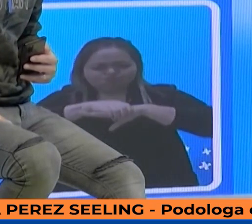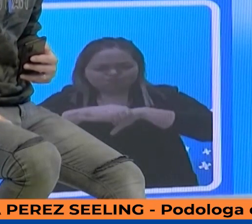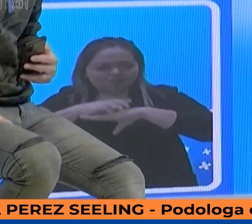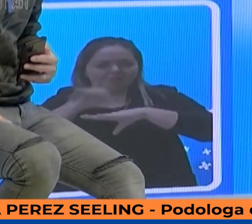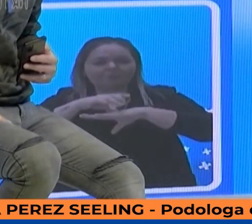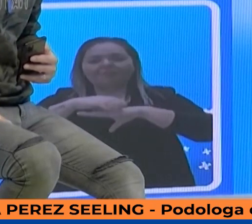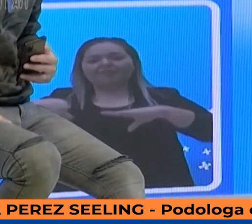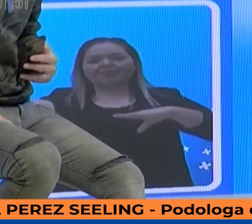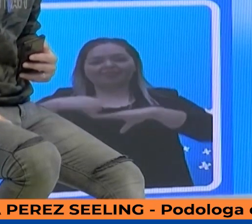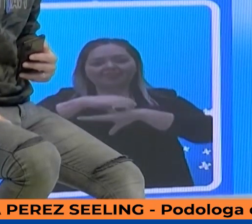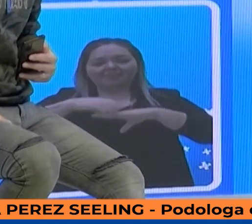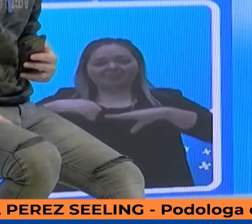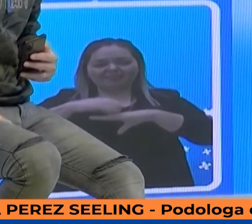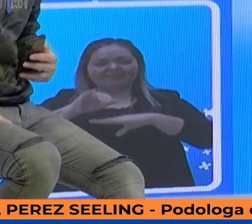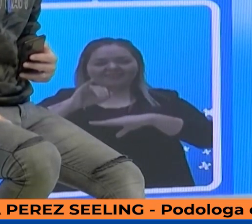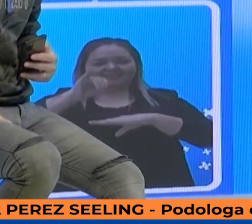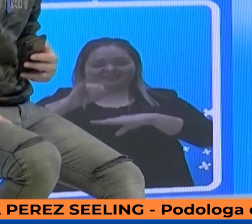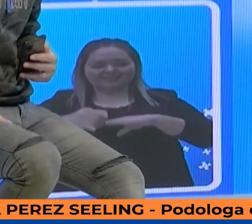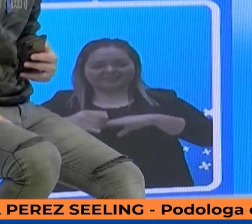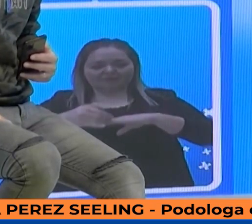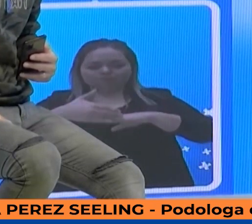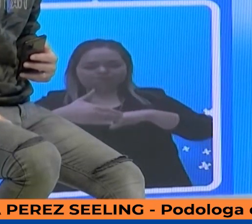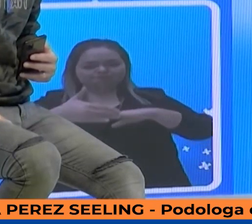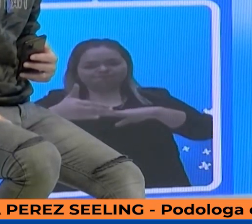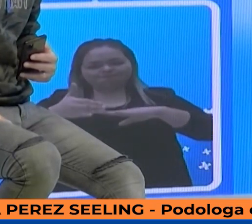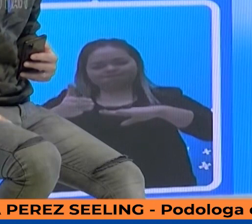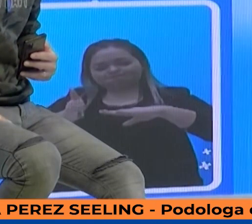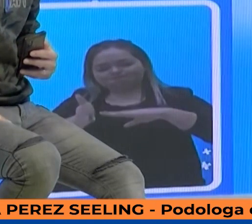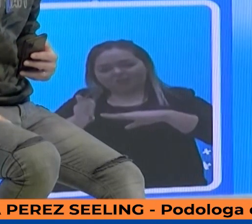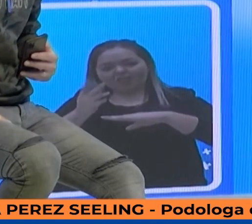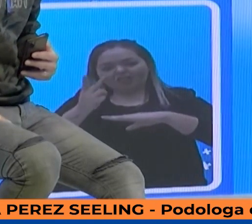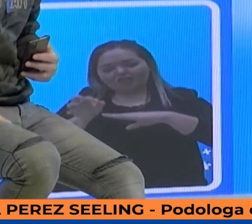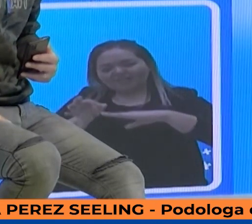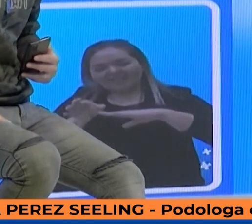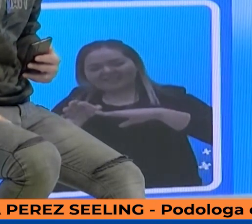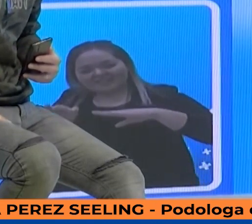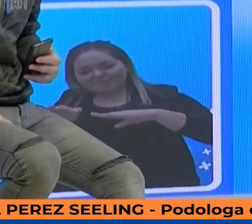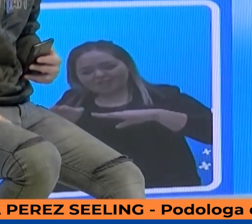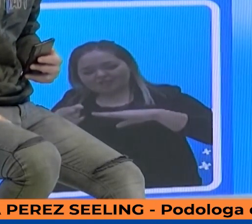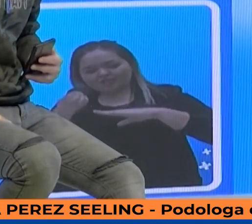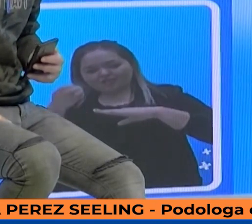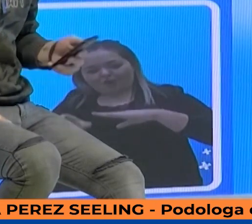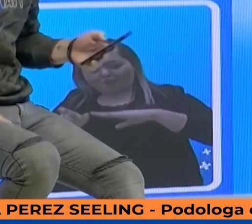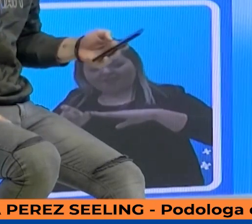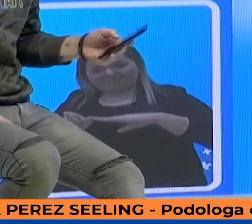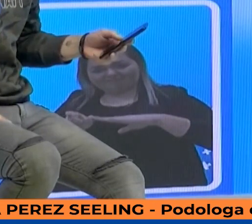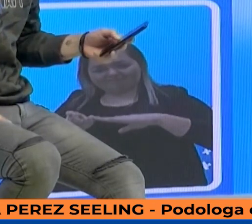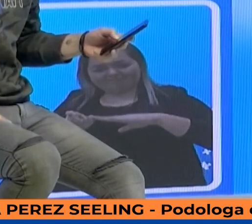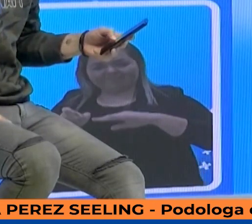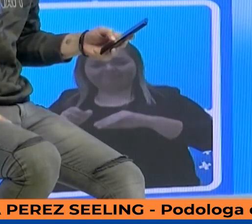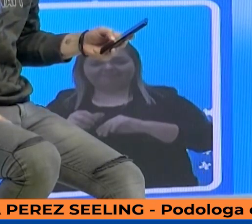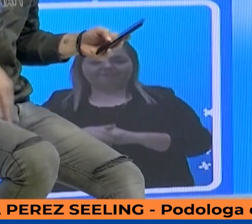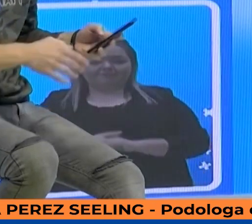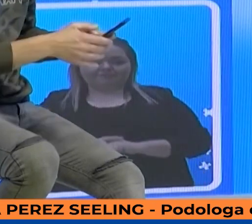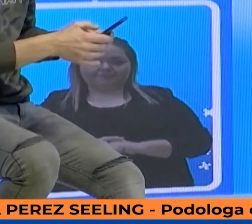para un primer encuentro donde el paciente que tiene diabetes, que tiene dudas sobre